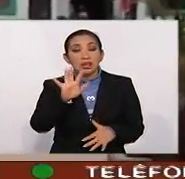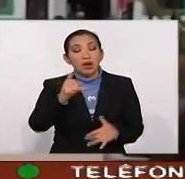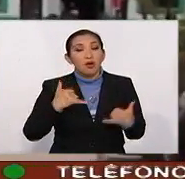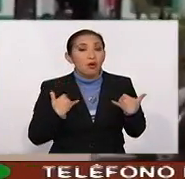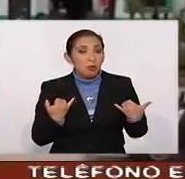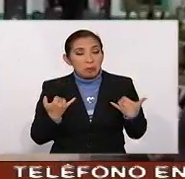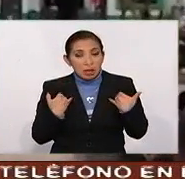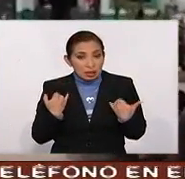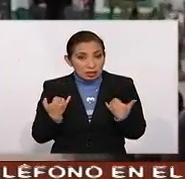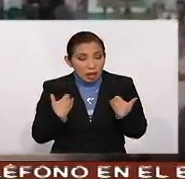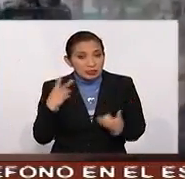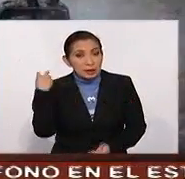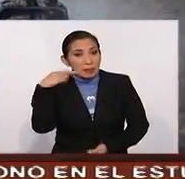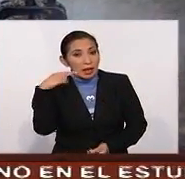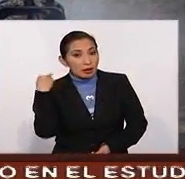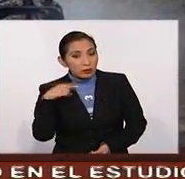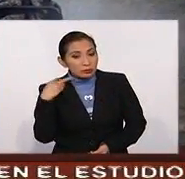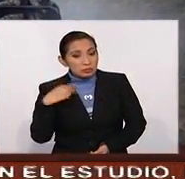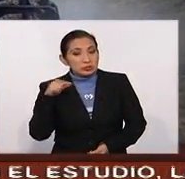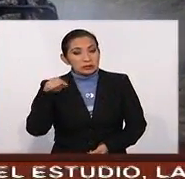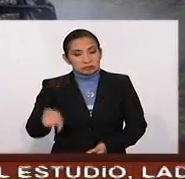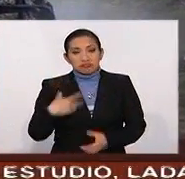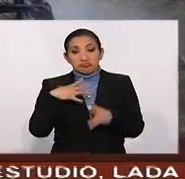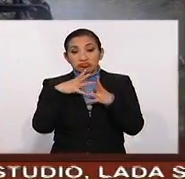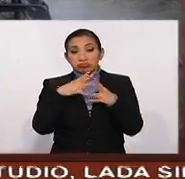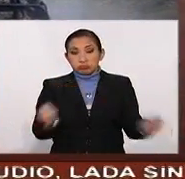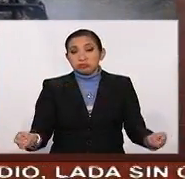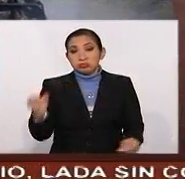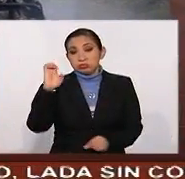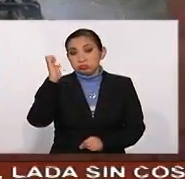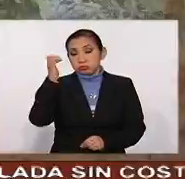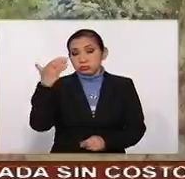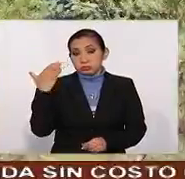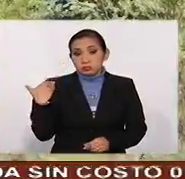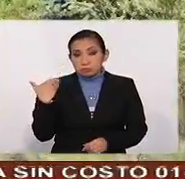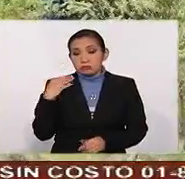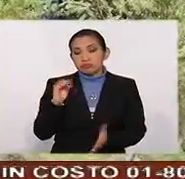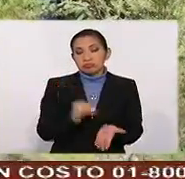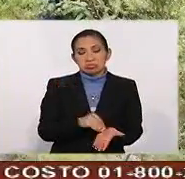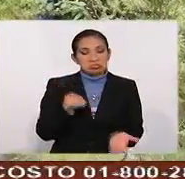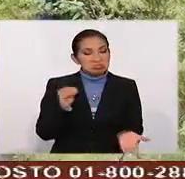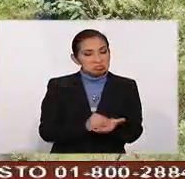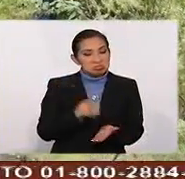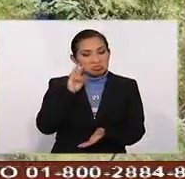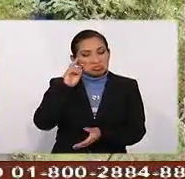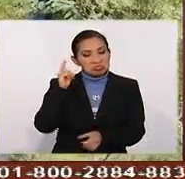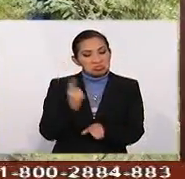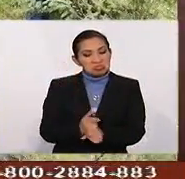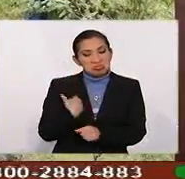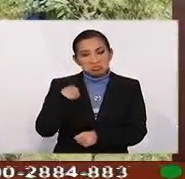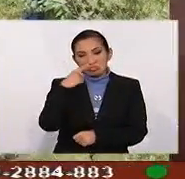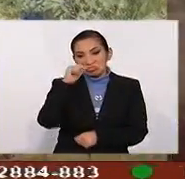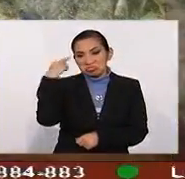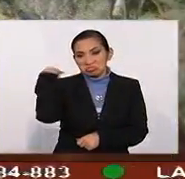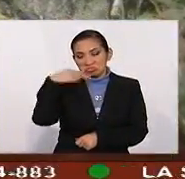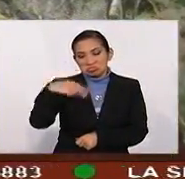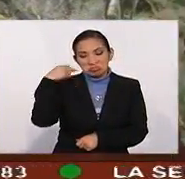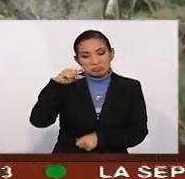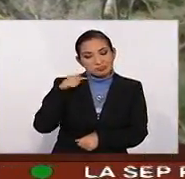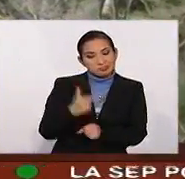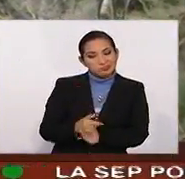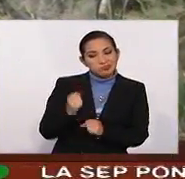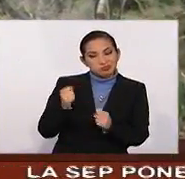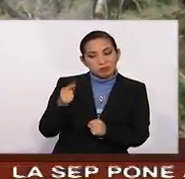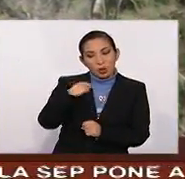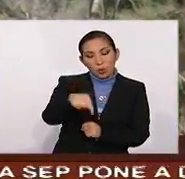5 jóvenes veracruzanos que desaparecieron en enero y que todo apunta, de acuerdo con las autoridades de Veracruz,